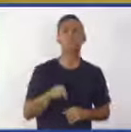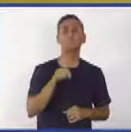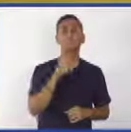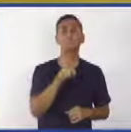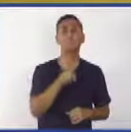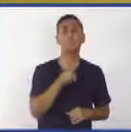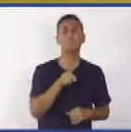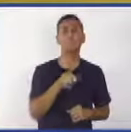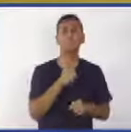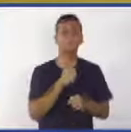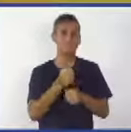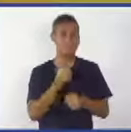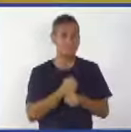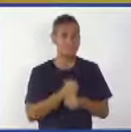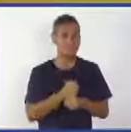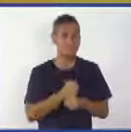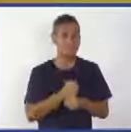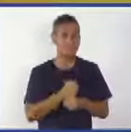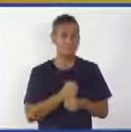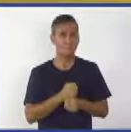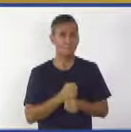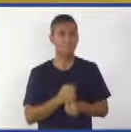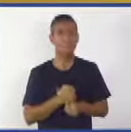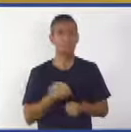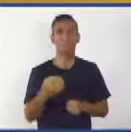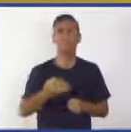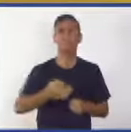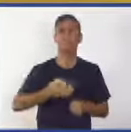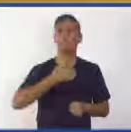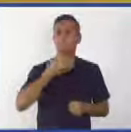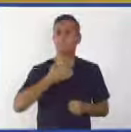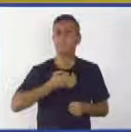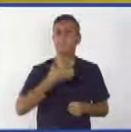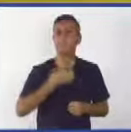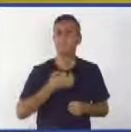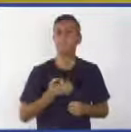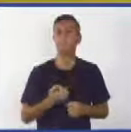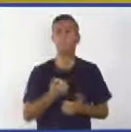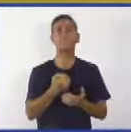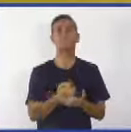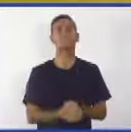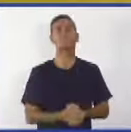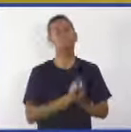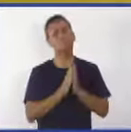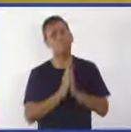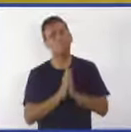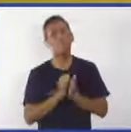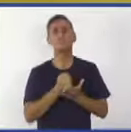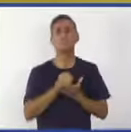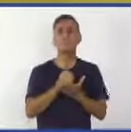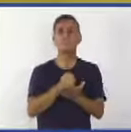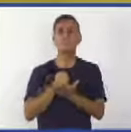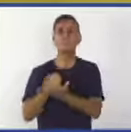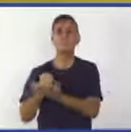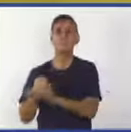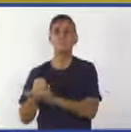recuerden esta labor en la que a la que nos han pedido